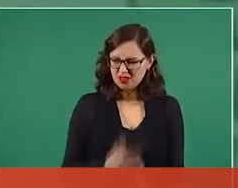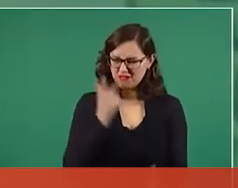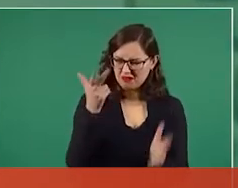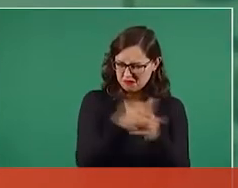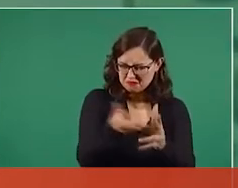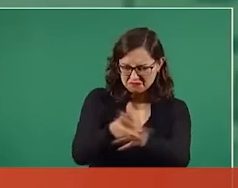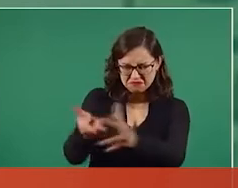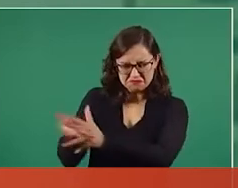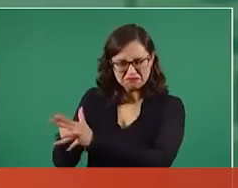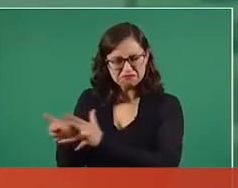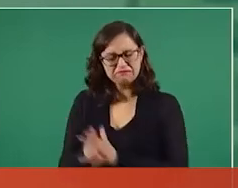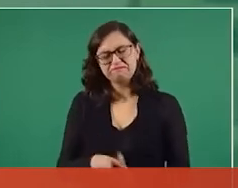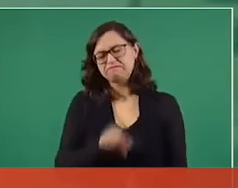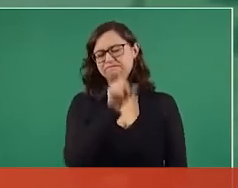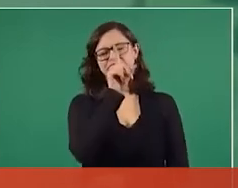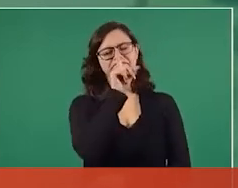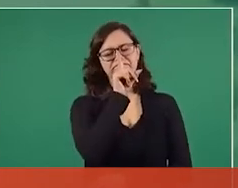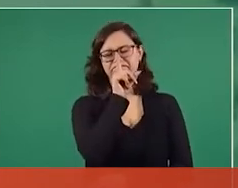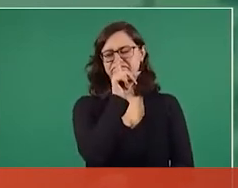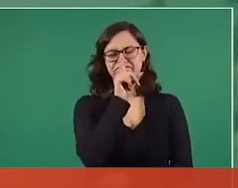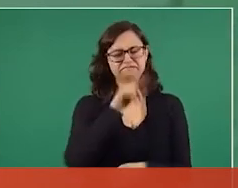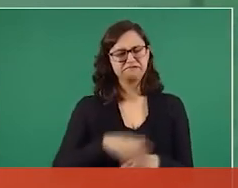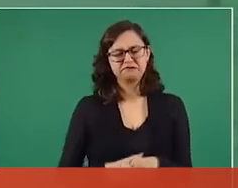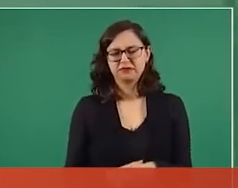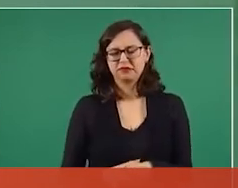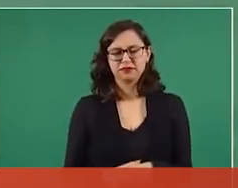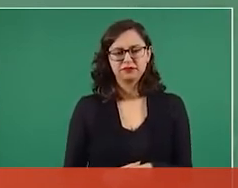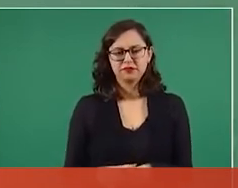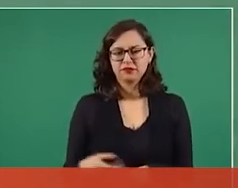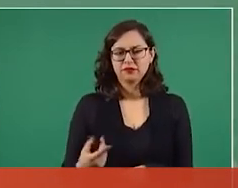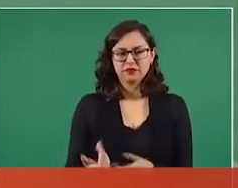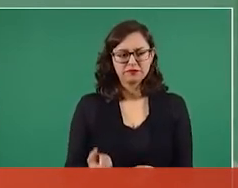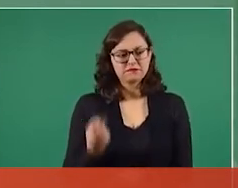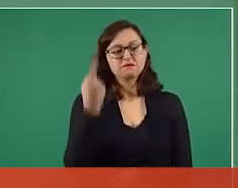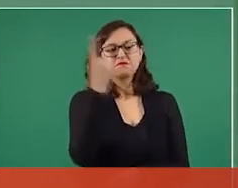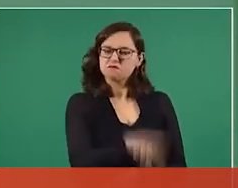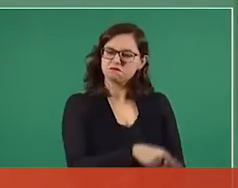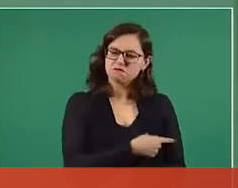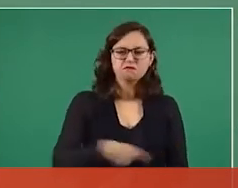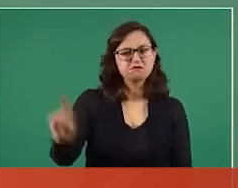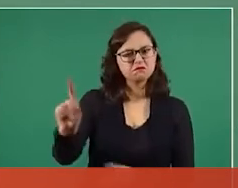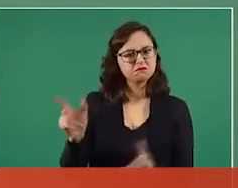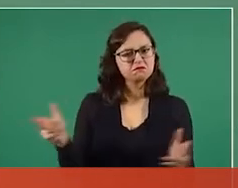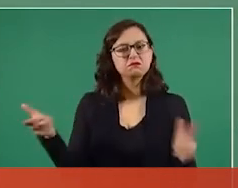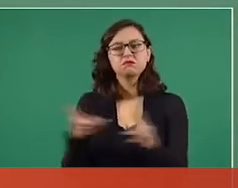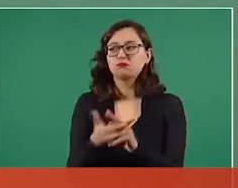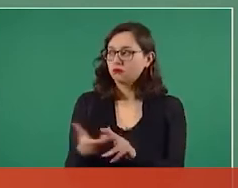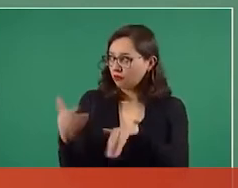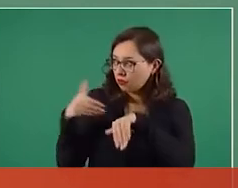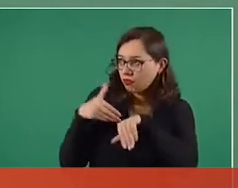masacres, nunca más ordenar quitarle la vida a nadie.